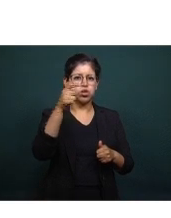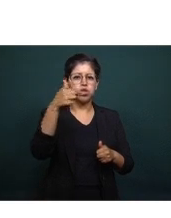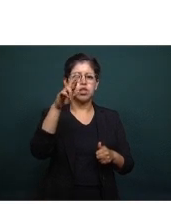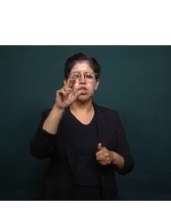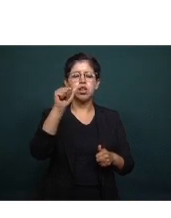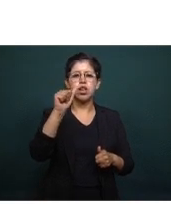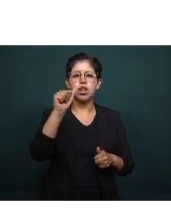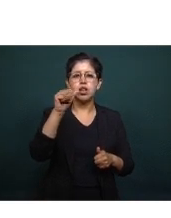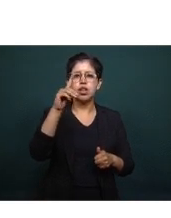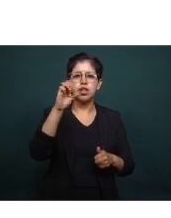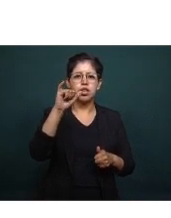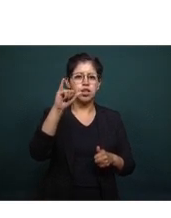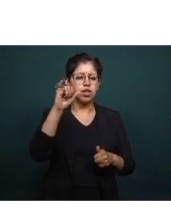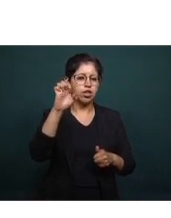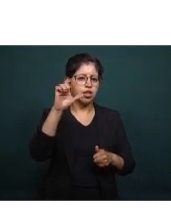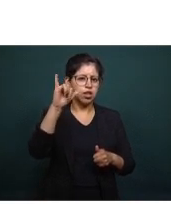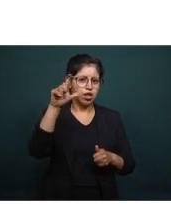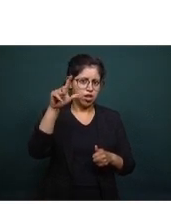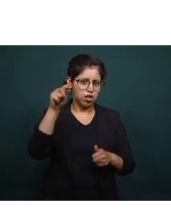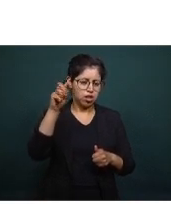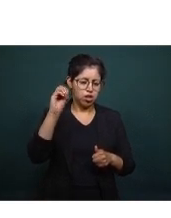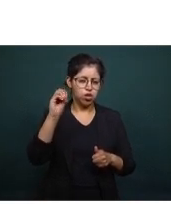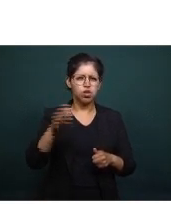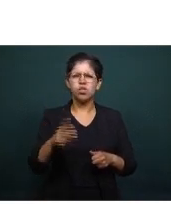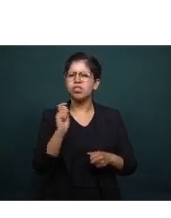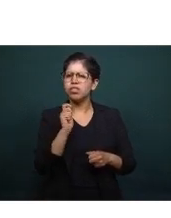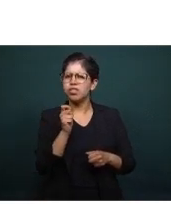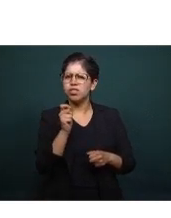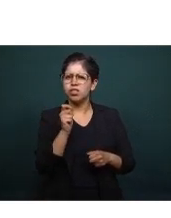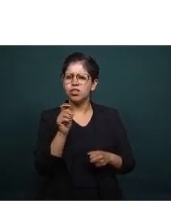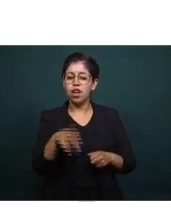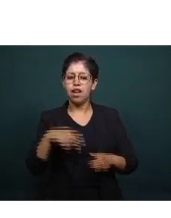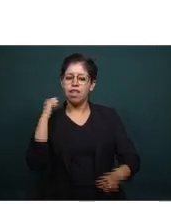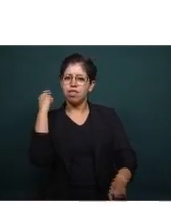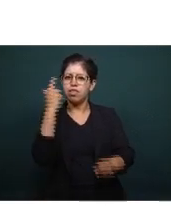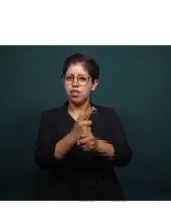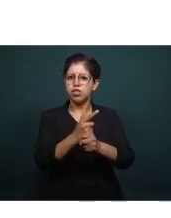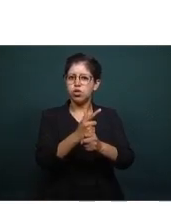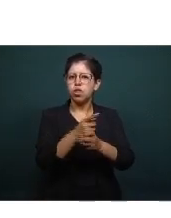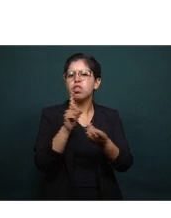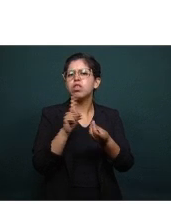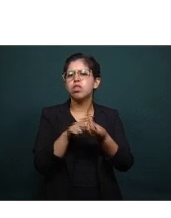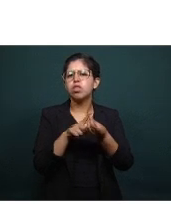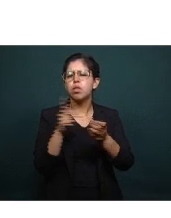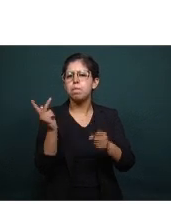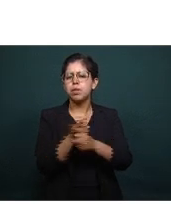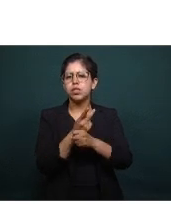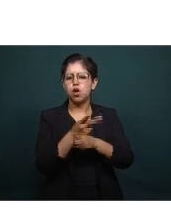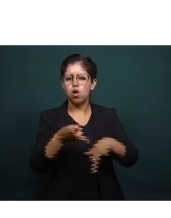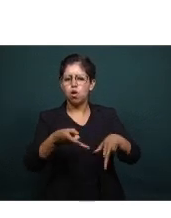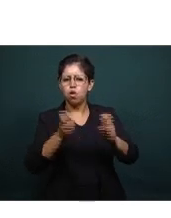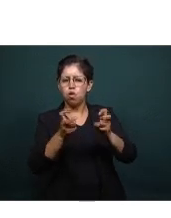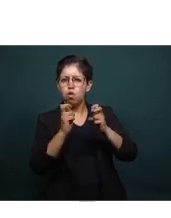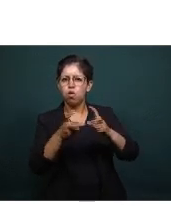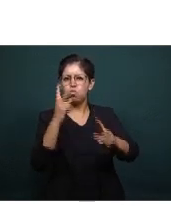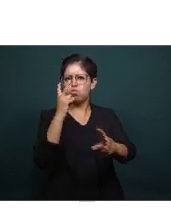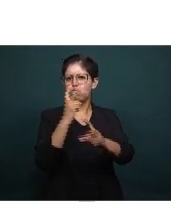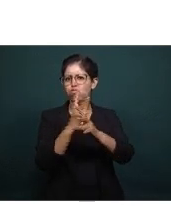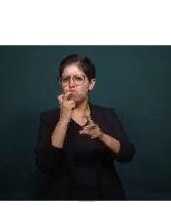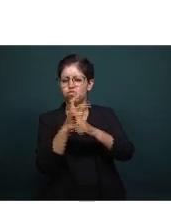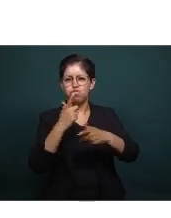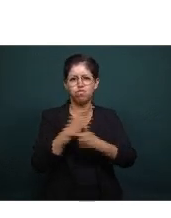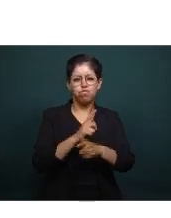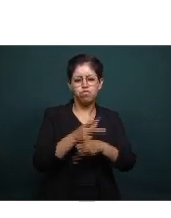con investigación y persecución del delito, y focalizándonos en el robo al transporte público y el robo